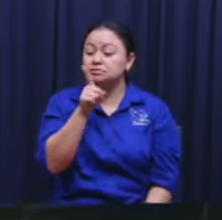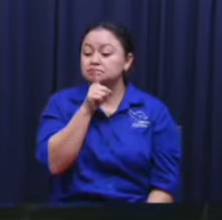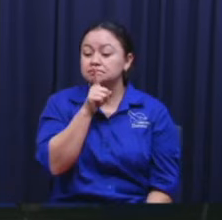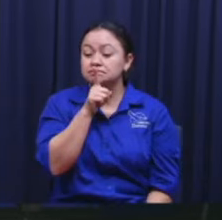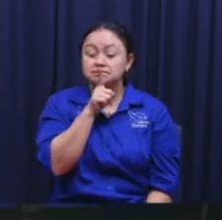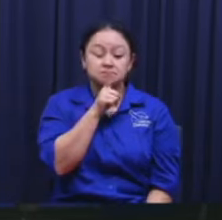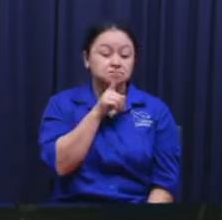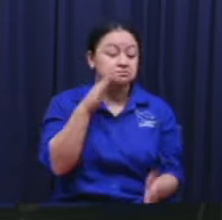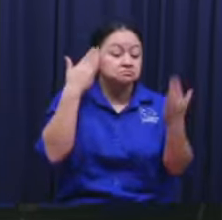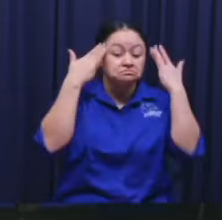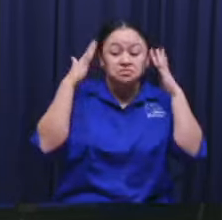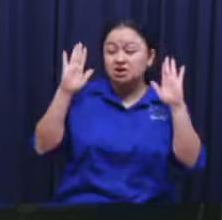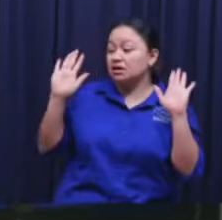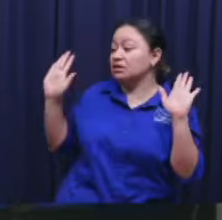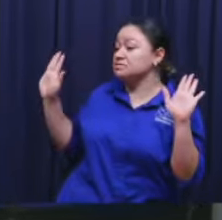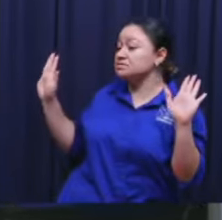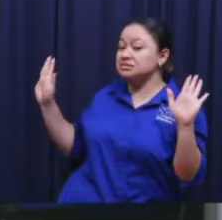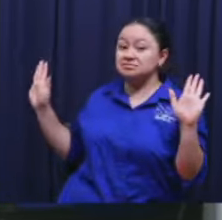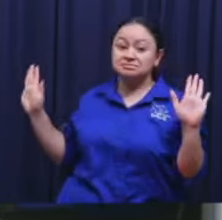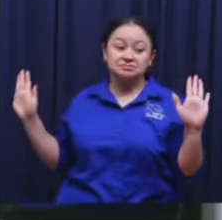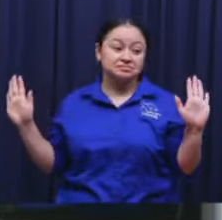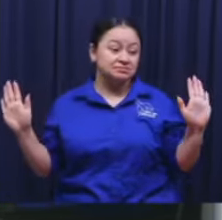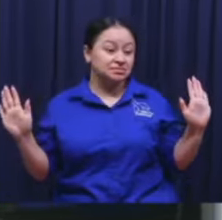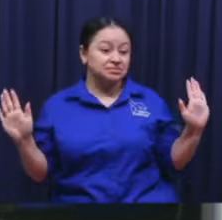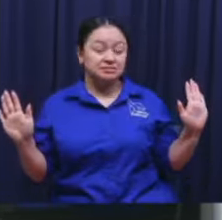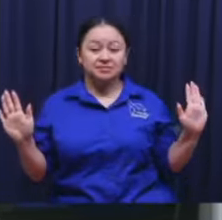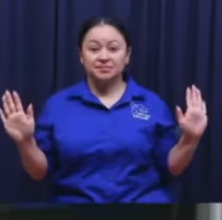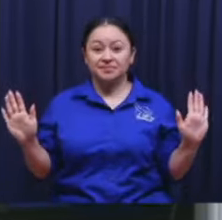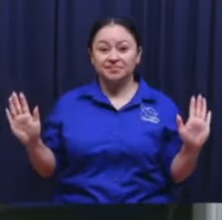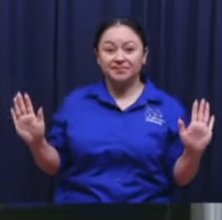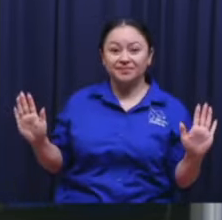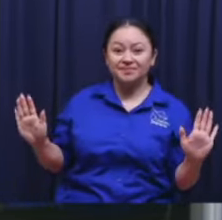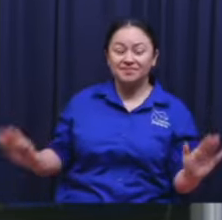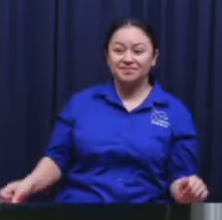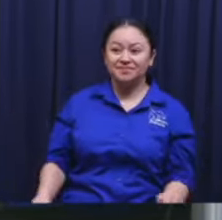No sé quién es. Aquí era donde estaban haciendo bulla.